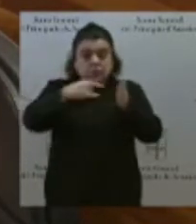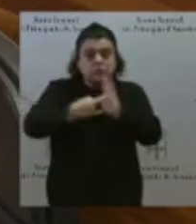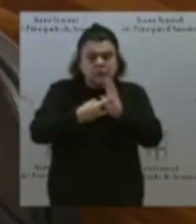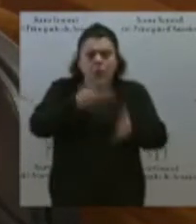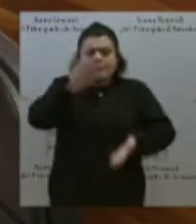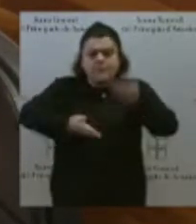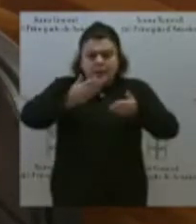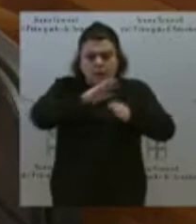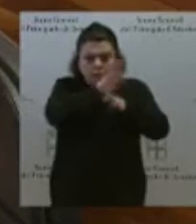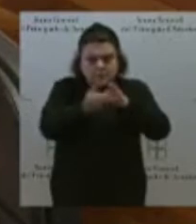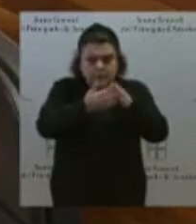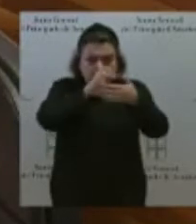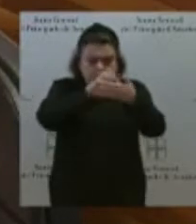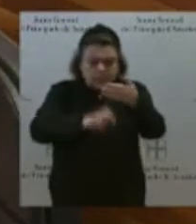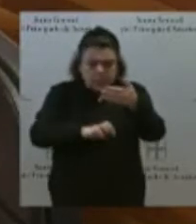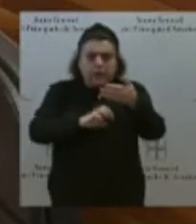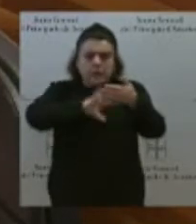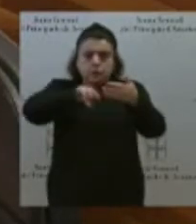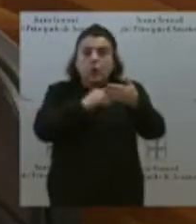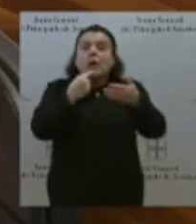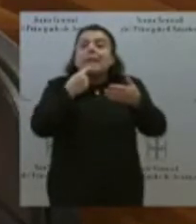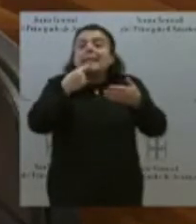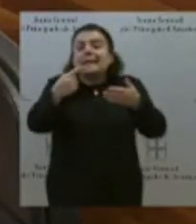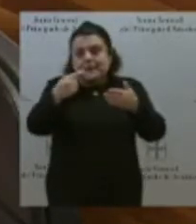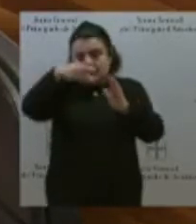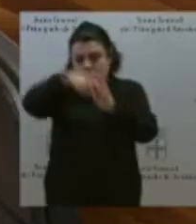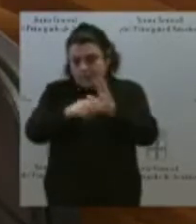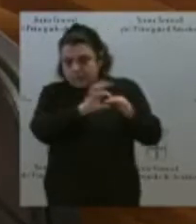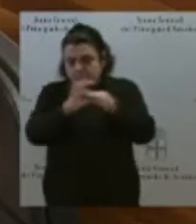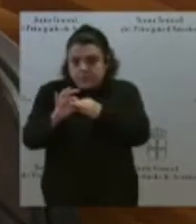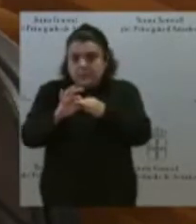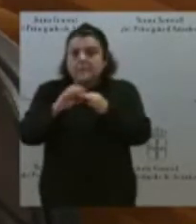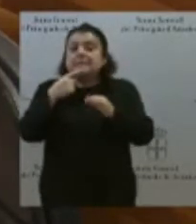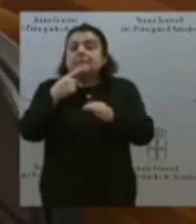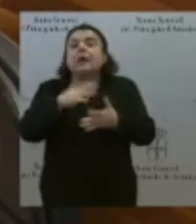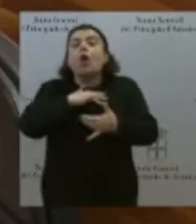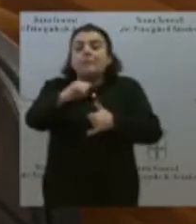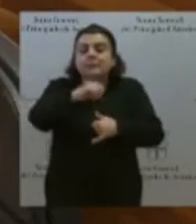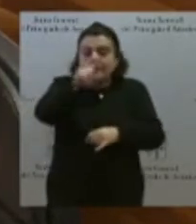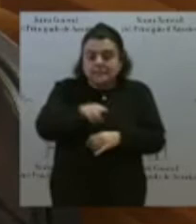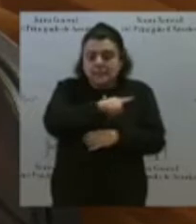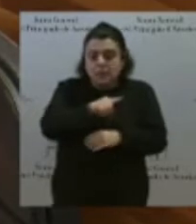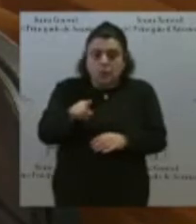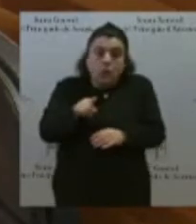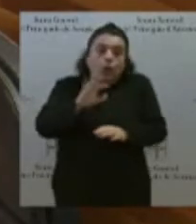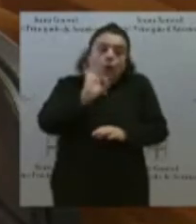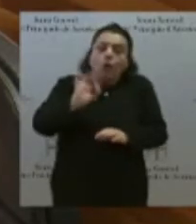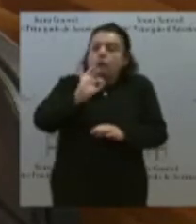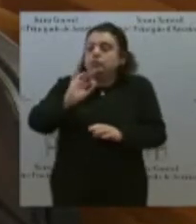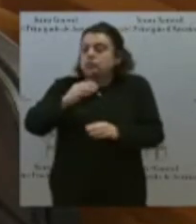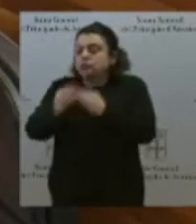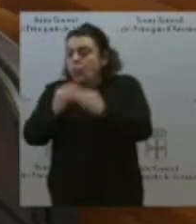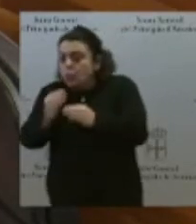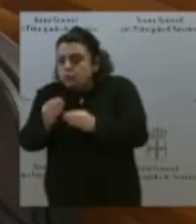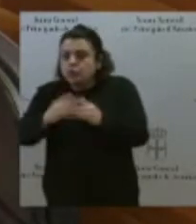normativa legal si es compatible o no con otros parámetros medioambientales de sostenibilidad y cuál es